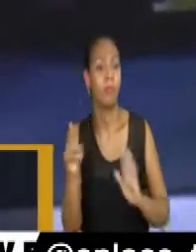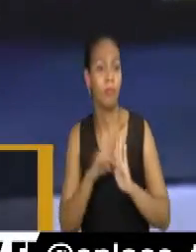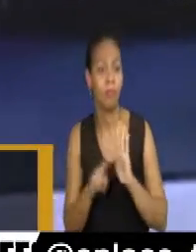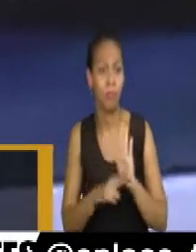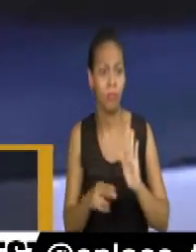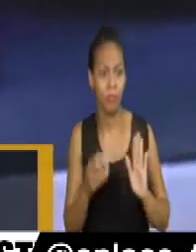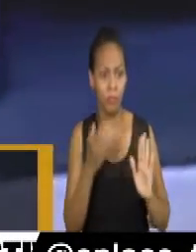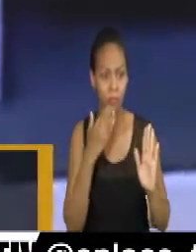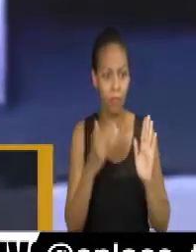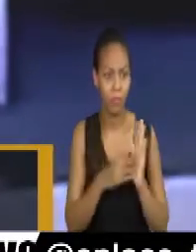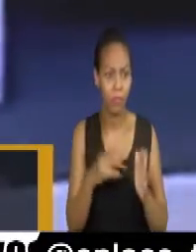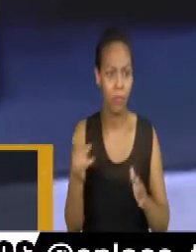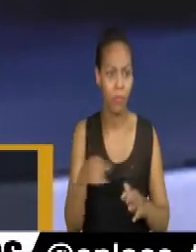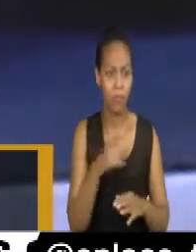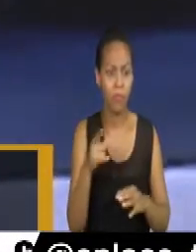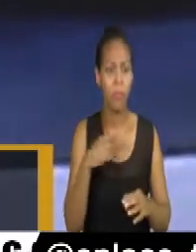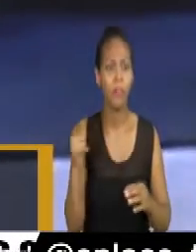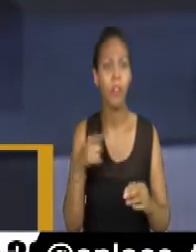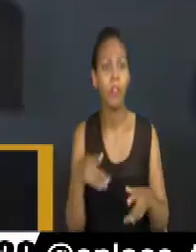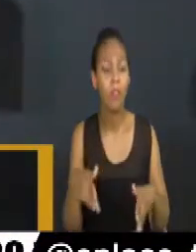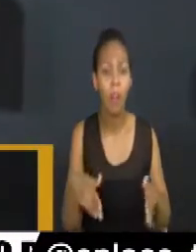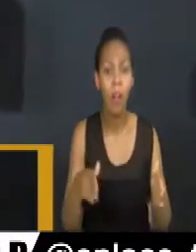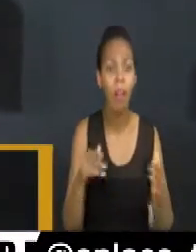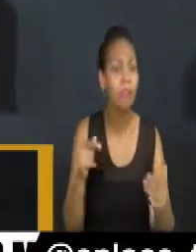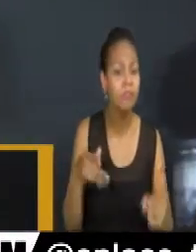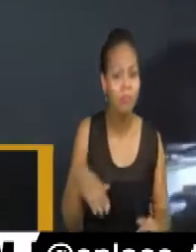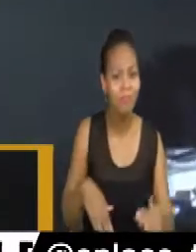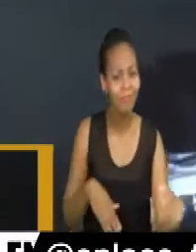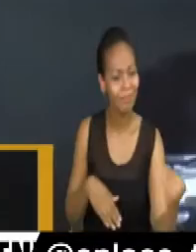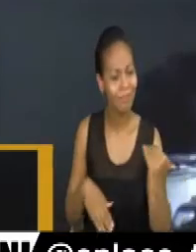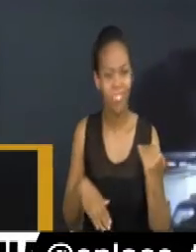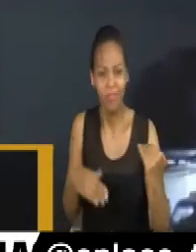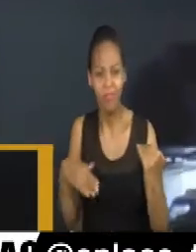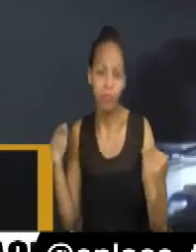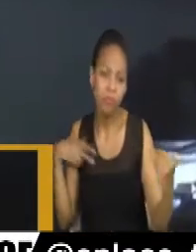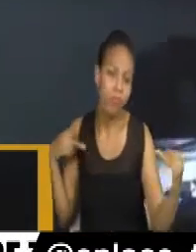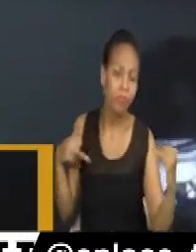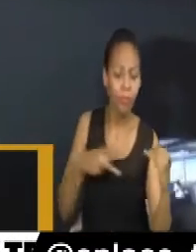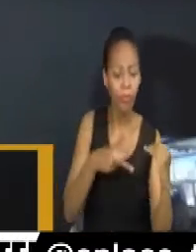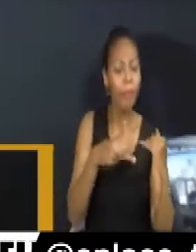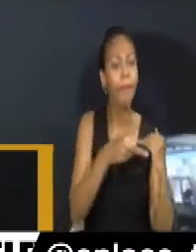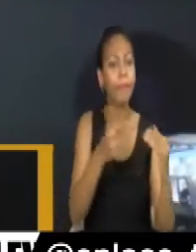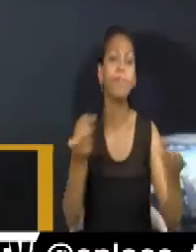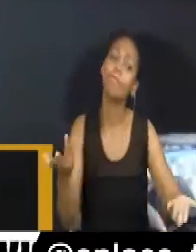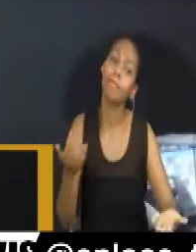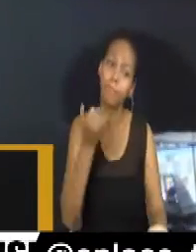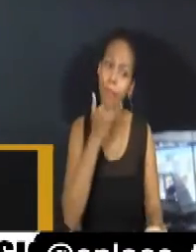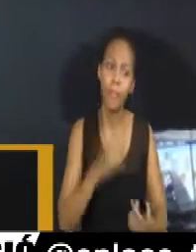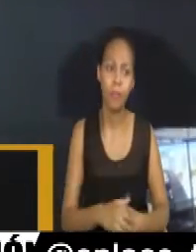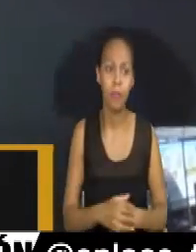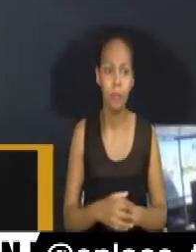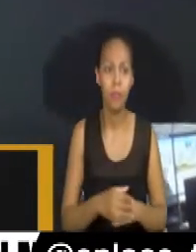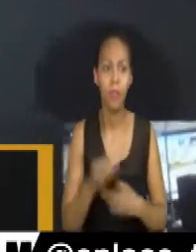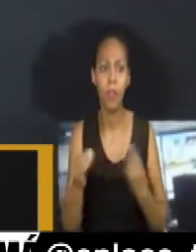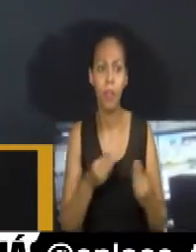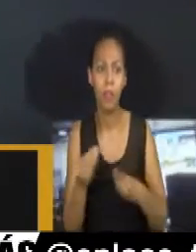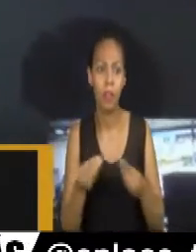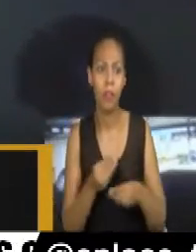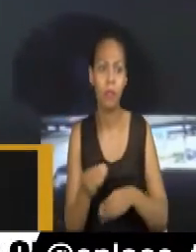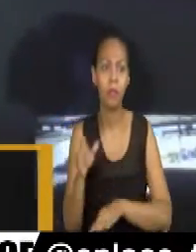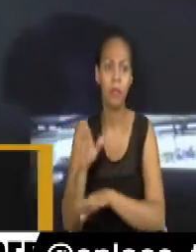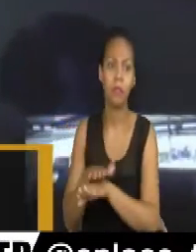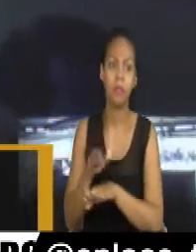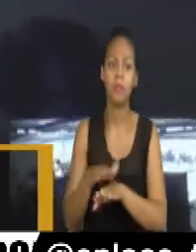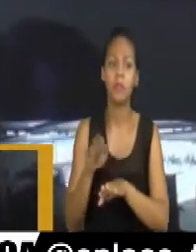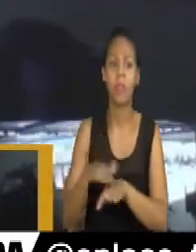caso de salir en contravía por una de las vías de la carrera sexta con calle 49. Vemos la necesidad de llamar a la fuerza pública, en este caso a la Policía